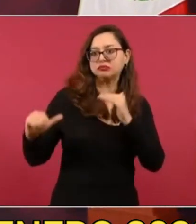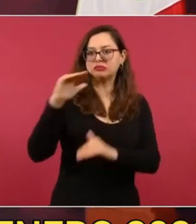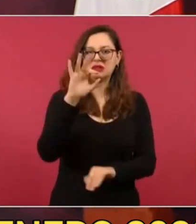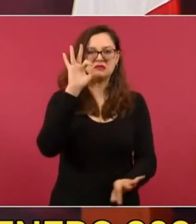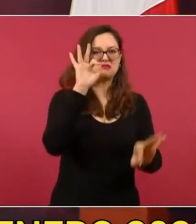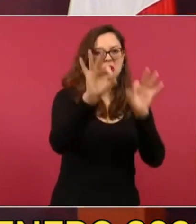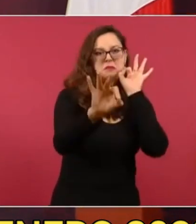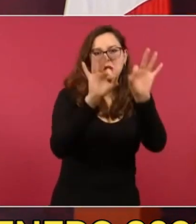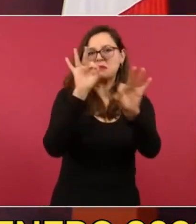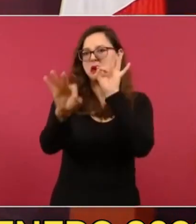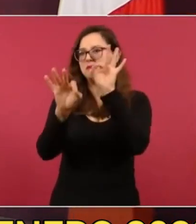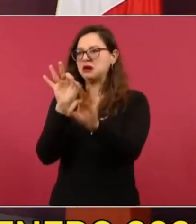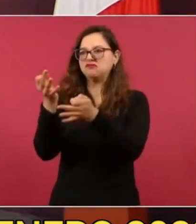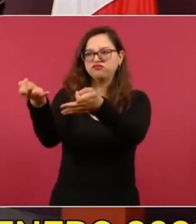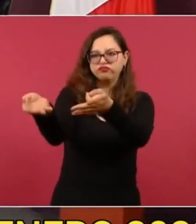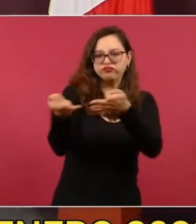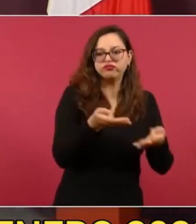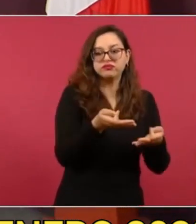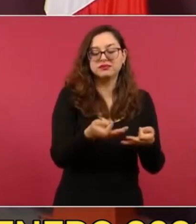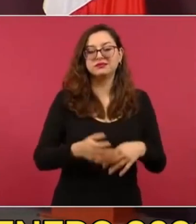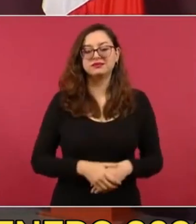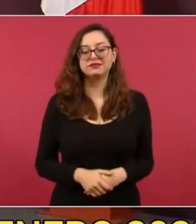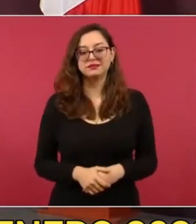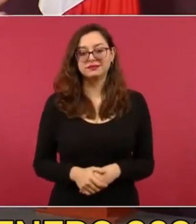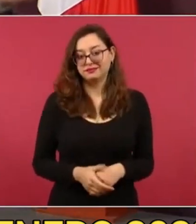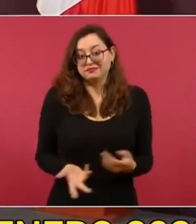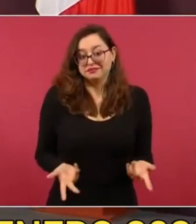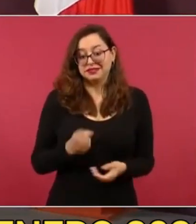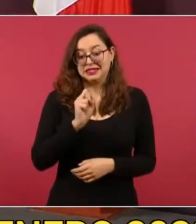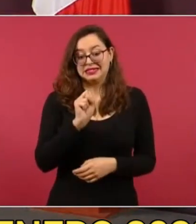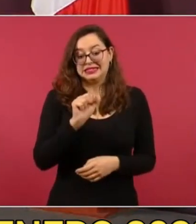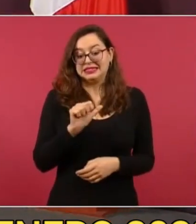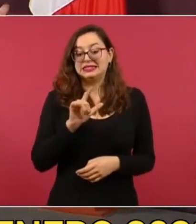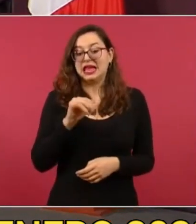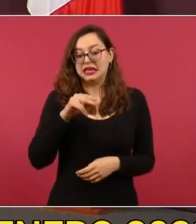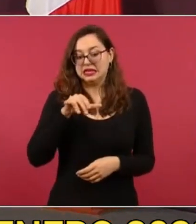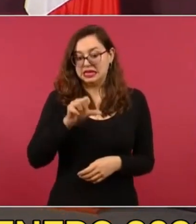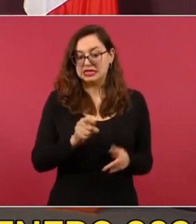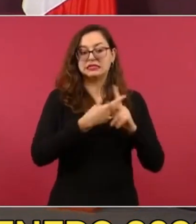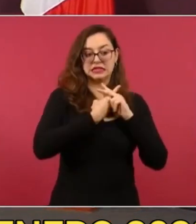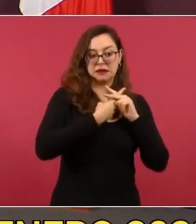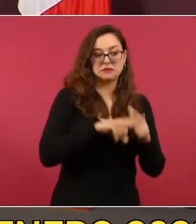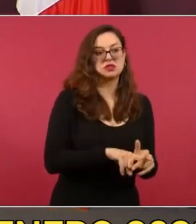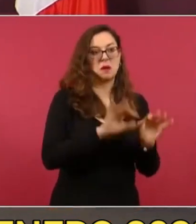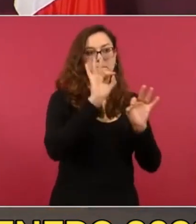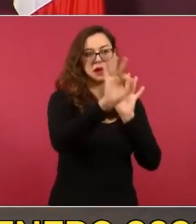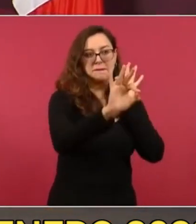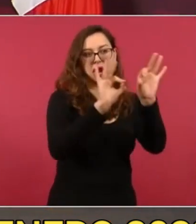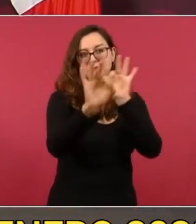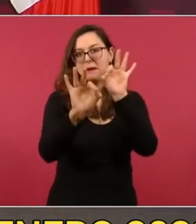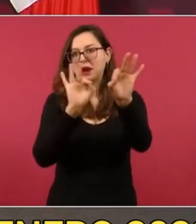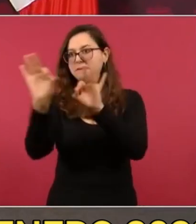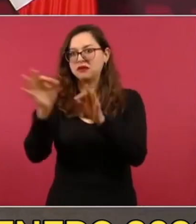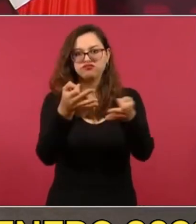Ya hablamos aquí de cómo Salinas los cooptó a todos,